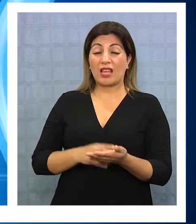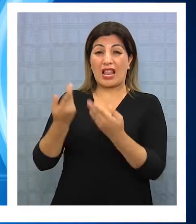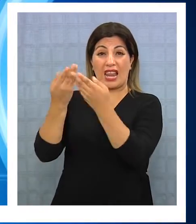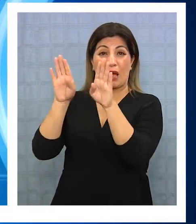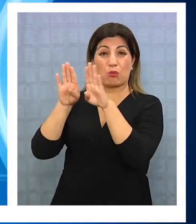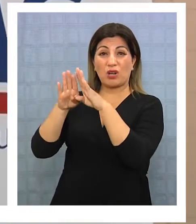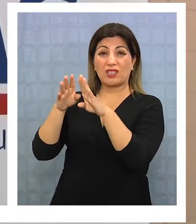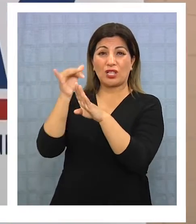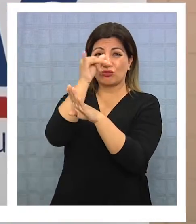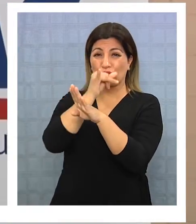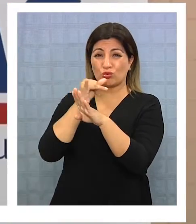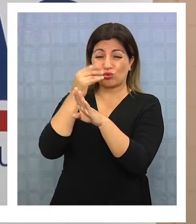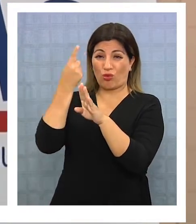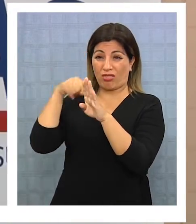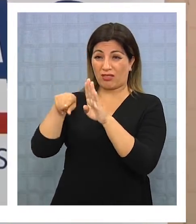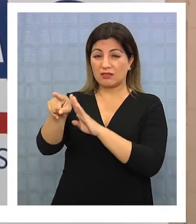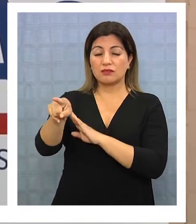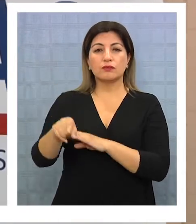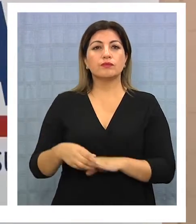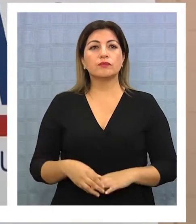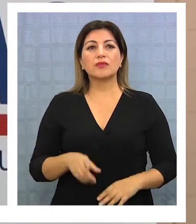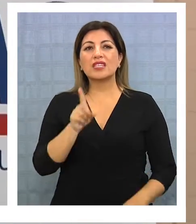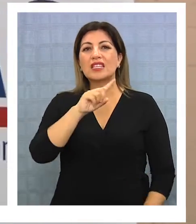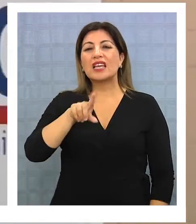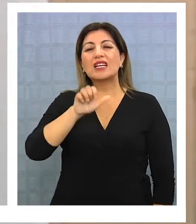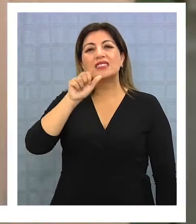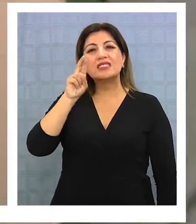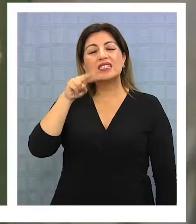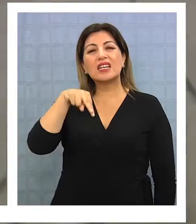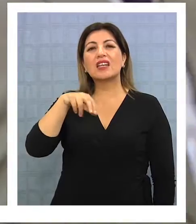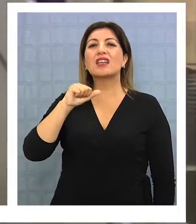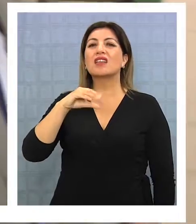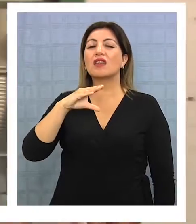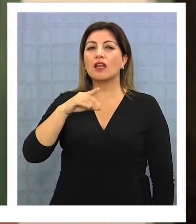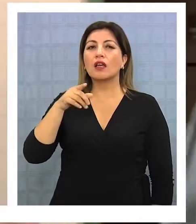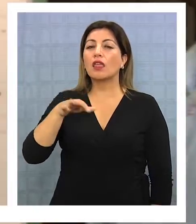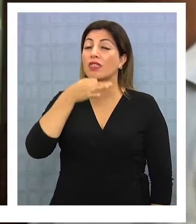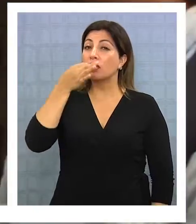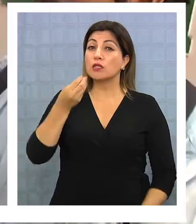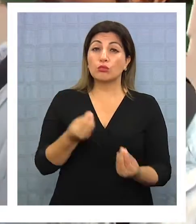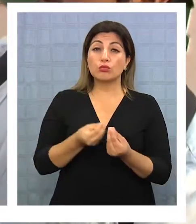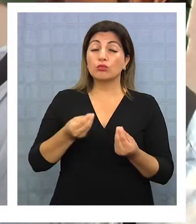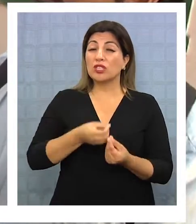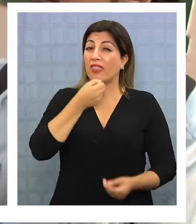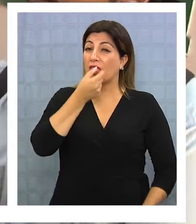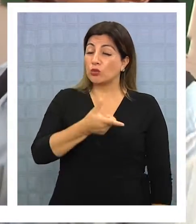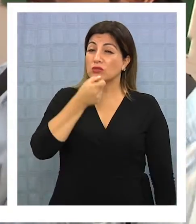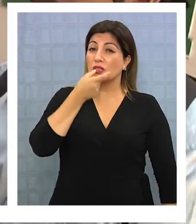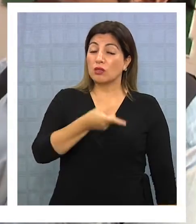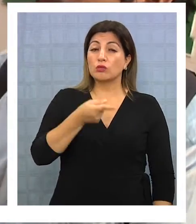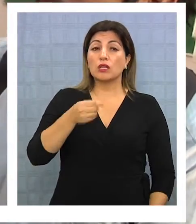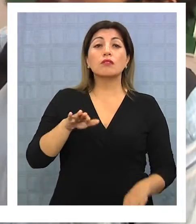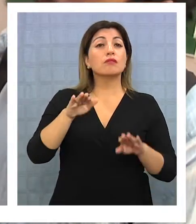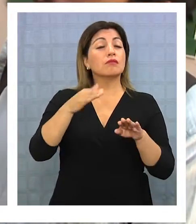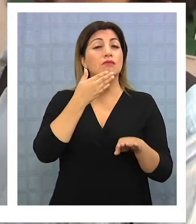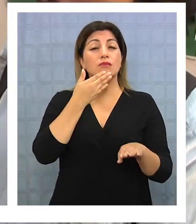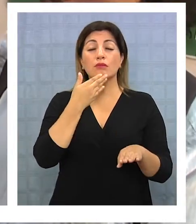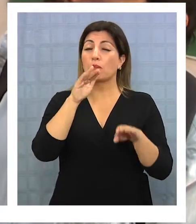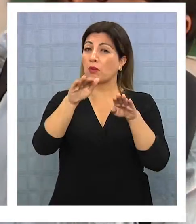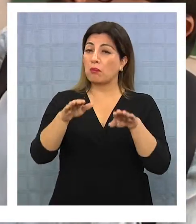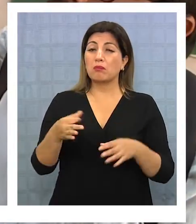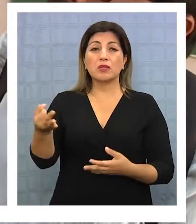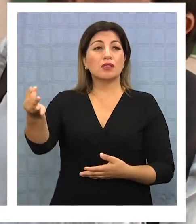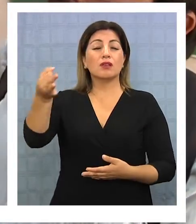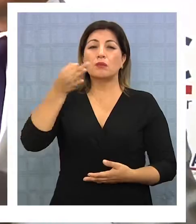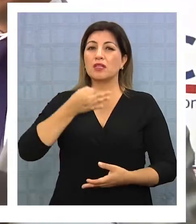natural desde externa reconocieron una veintena de denuncias realizadas por los usuarios así como también aseguraron que han tenido